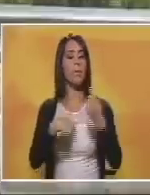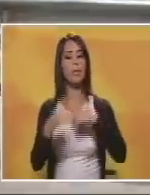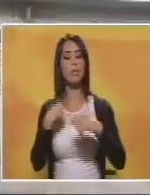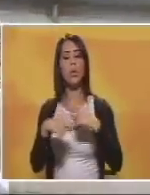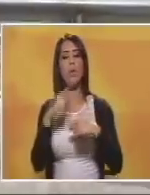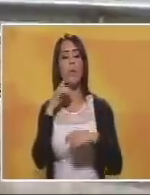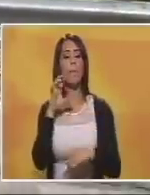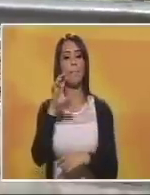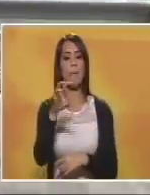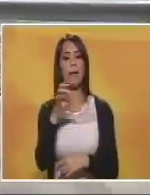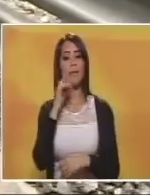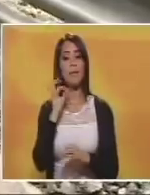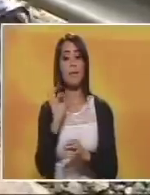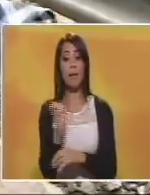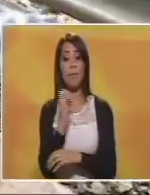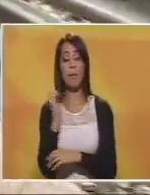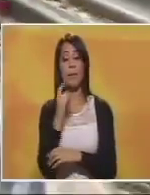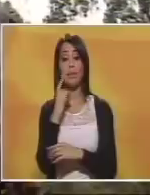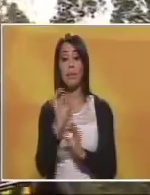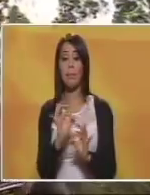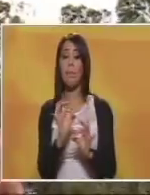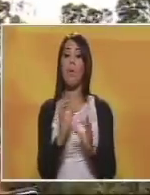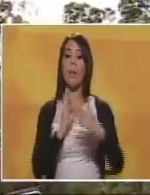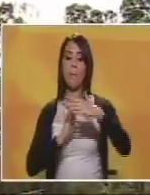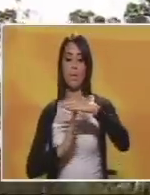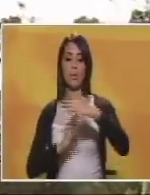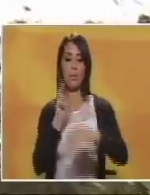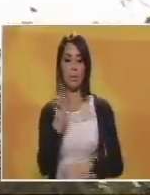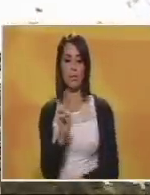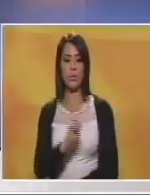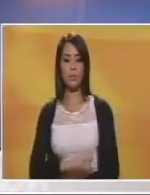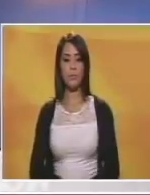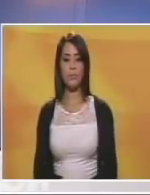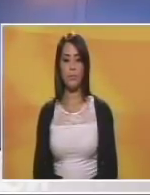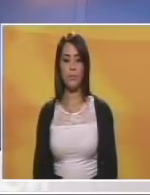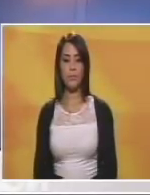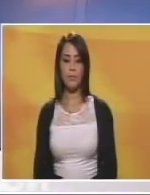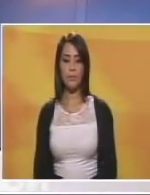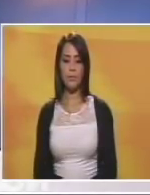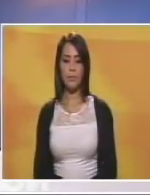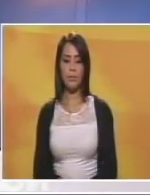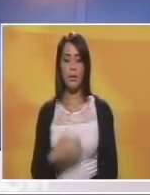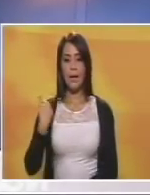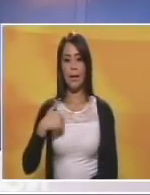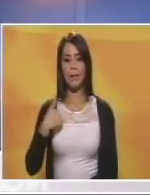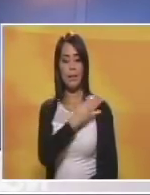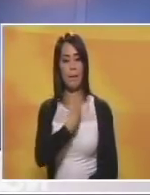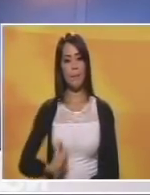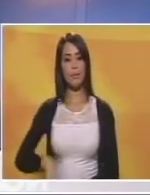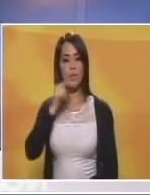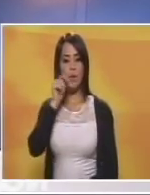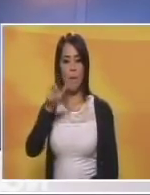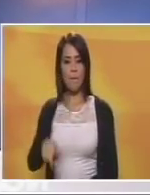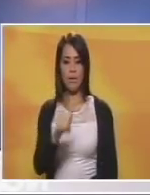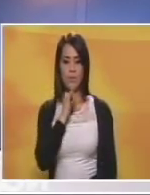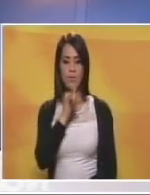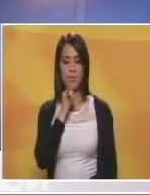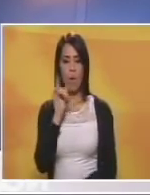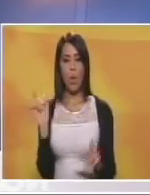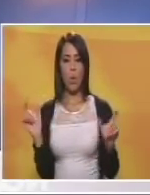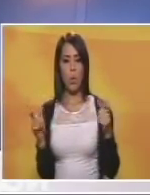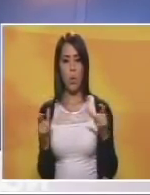la declaratoria de emergencia por la migración venezolana. En Argentina, el presidente Mauricio Macri anunció la